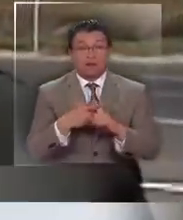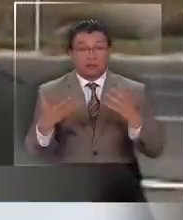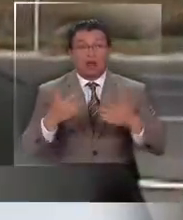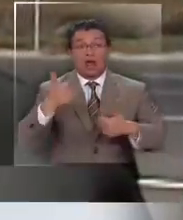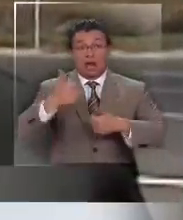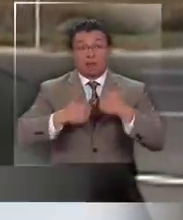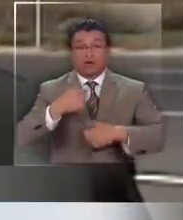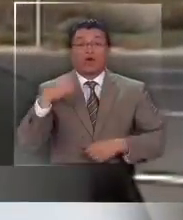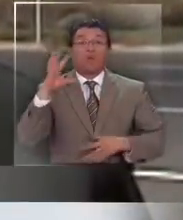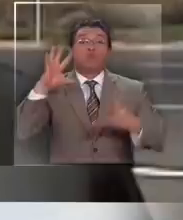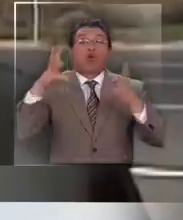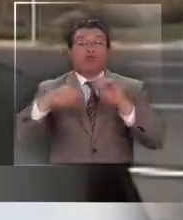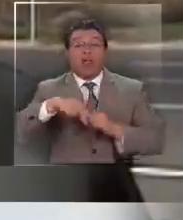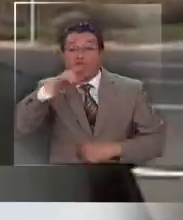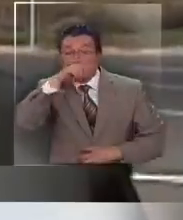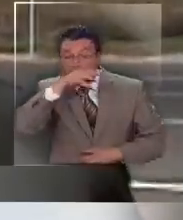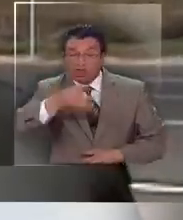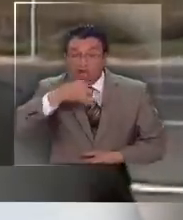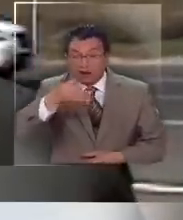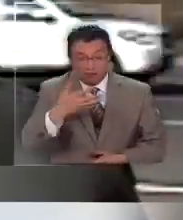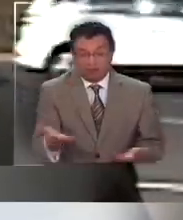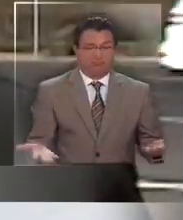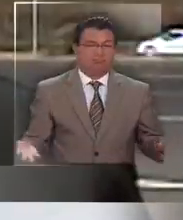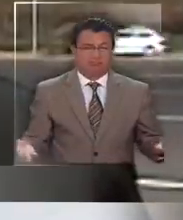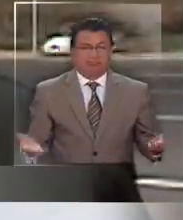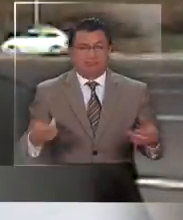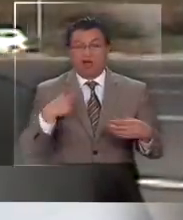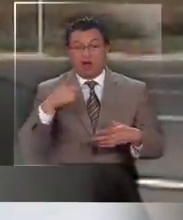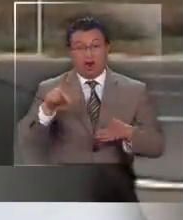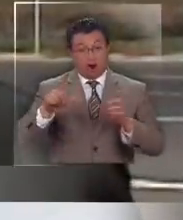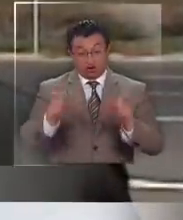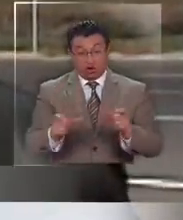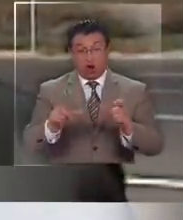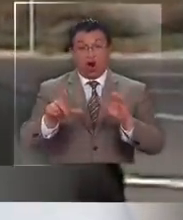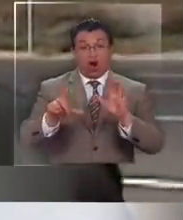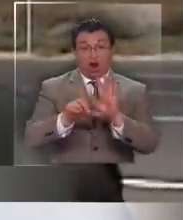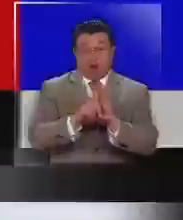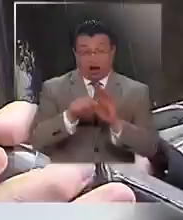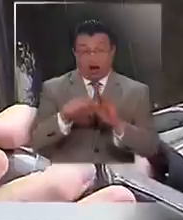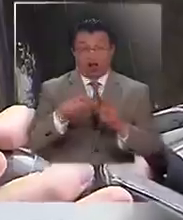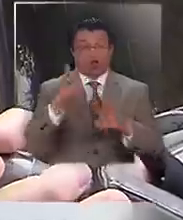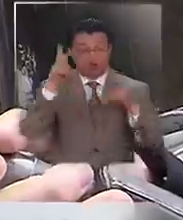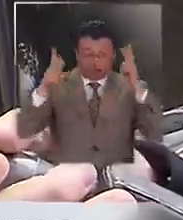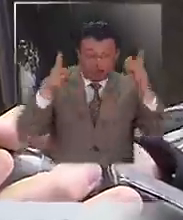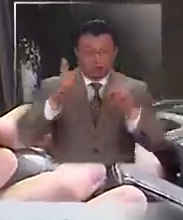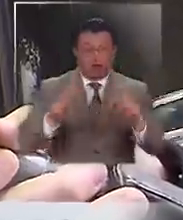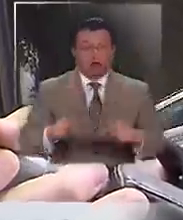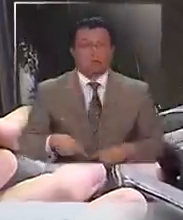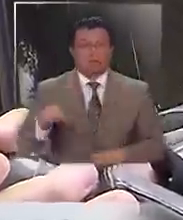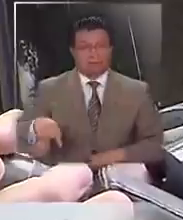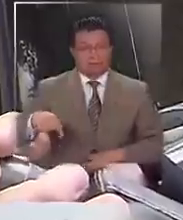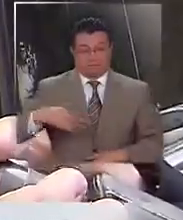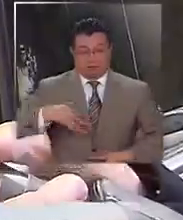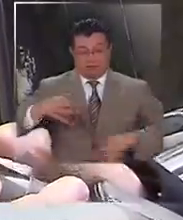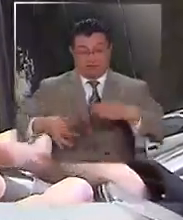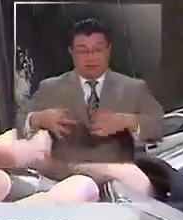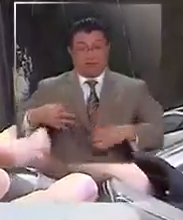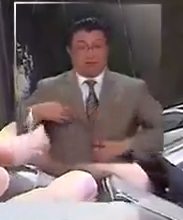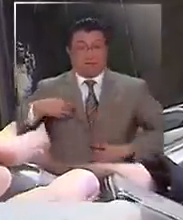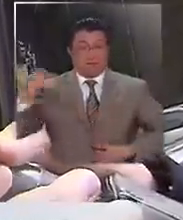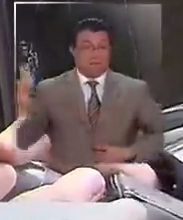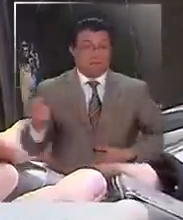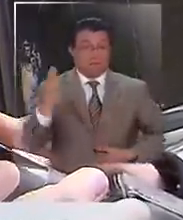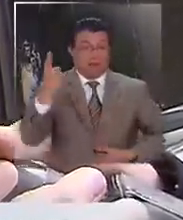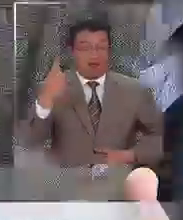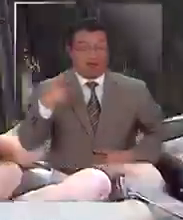Mundial de la Tontera, porque realmente el control de la ley no puede ser show en ninguna parte. Este tribunal fue el primero que puso en